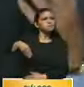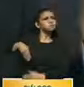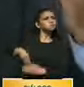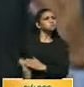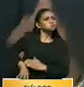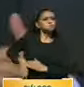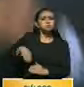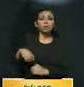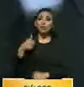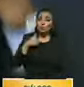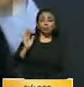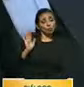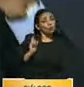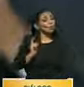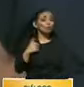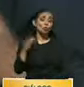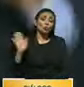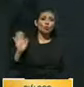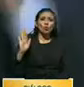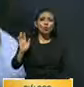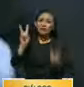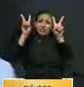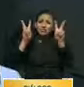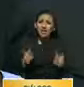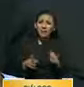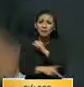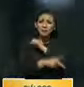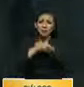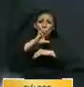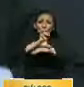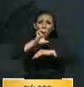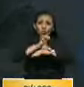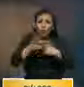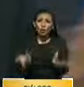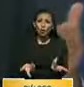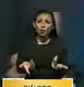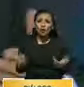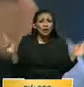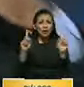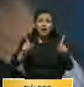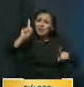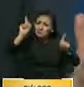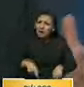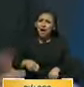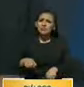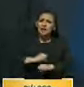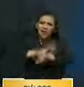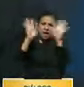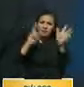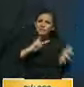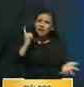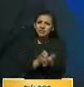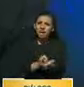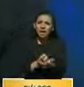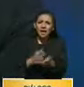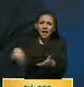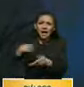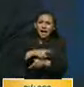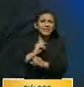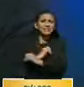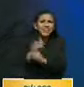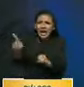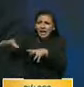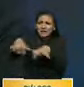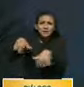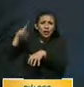la pelotita en el tema de Petroecuador en lugar de exigir que se aclare la verdad, que es lo que estamos todos